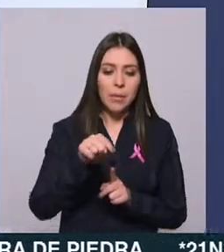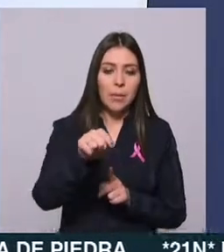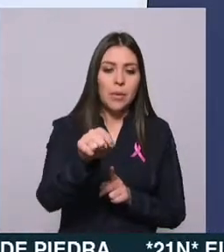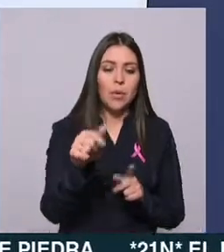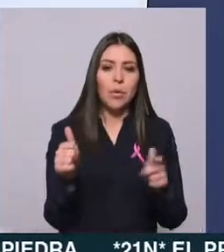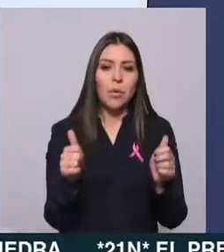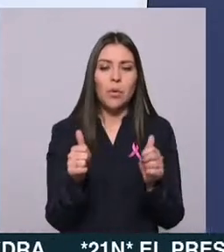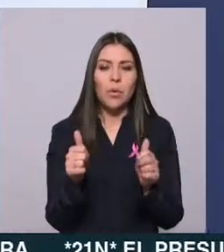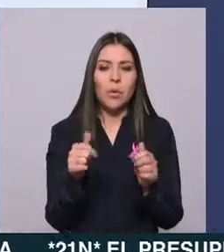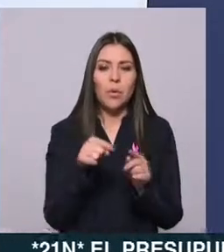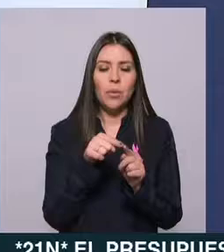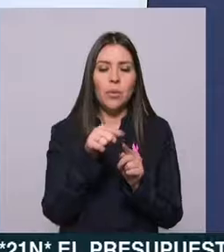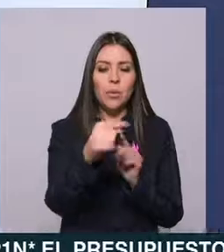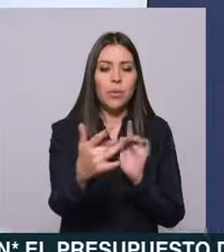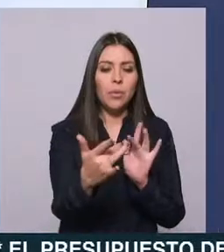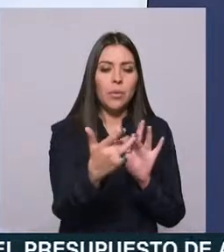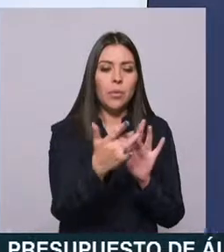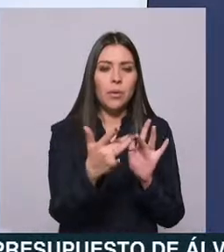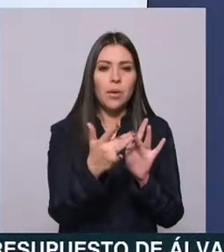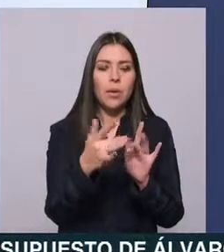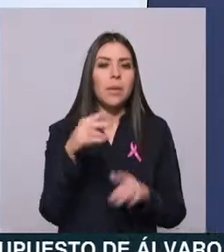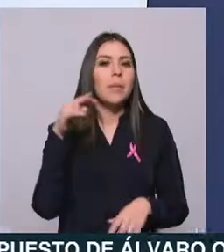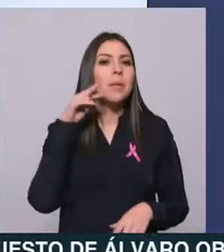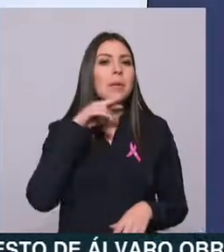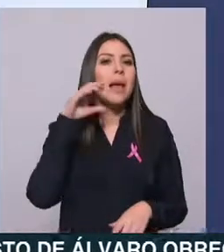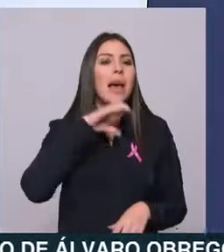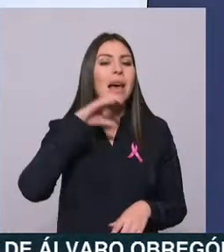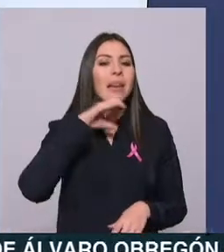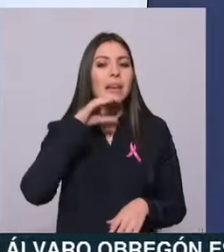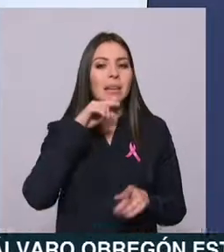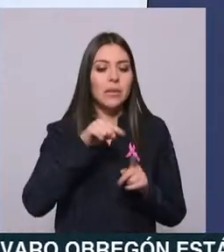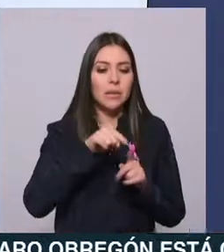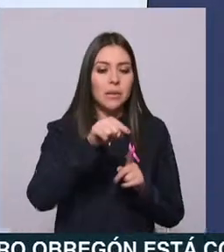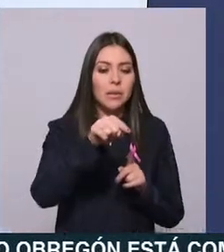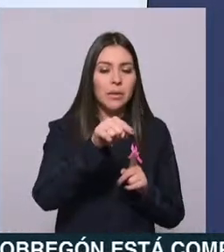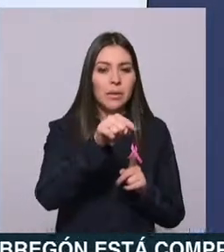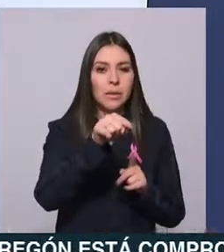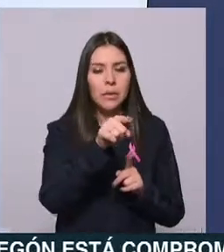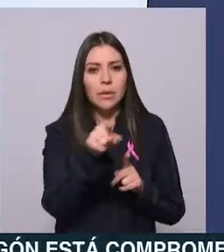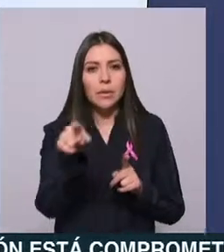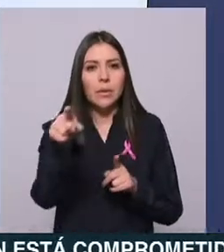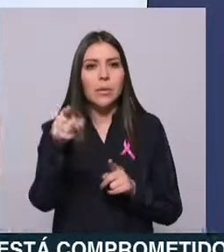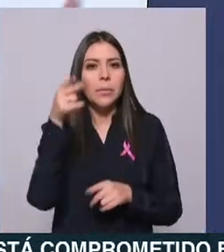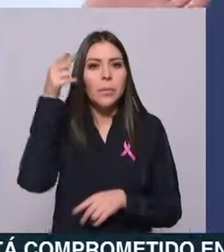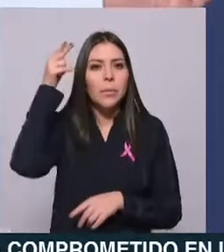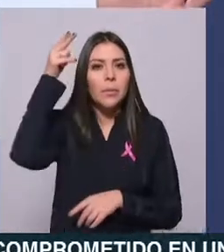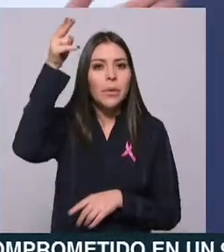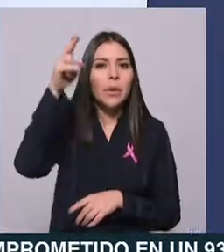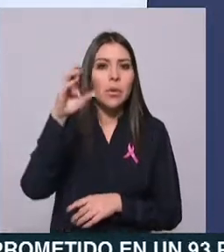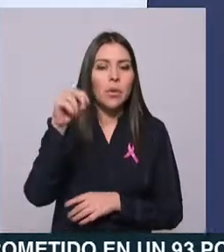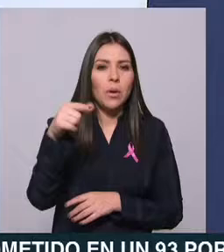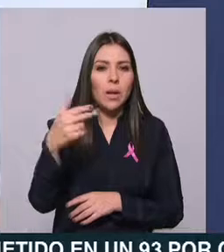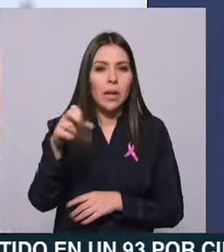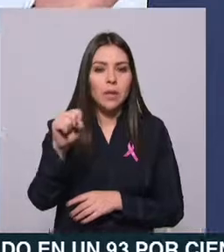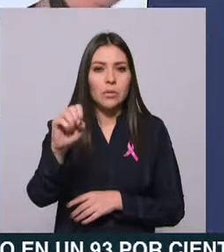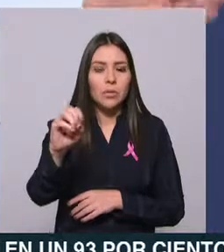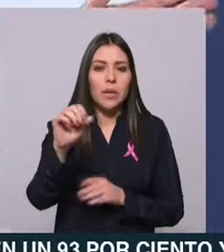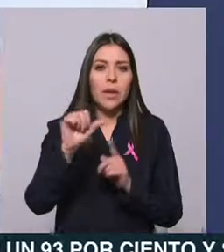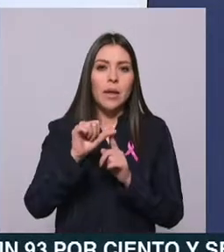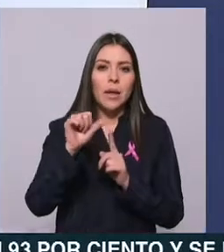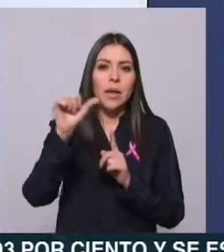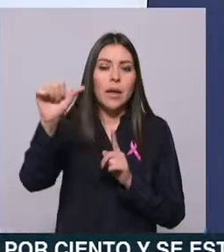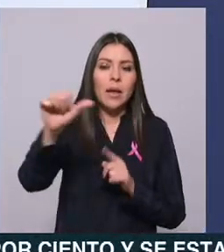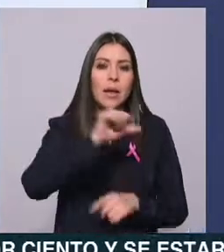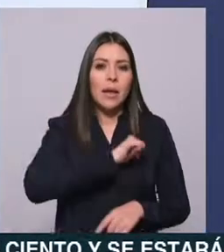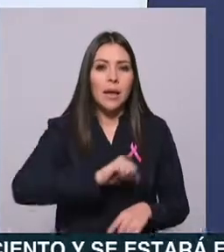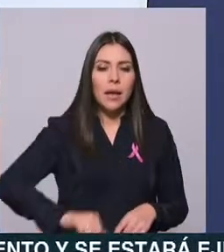con lo que es la Venustiano Carranza, pasa por el Congreso de la Unión. Así es. Y te lleva hasta la alcaldía y hasta el